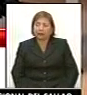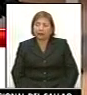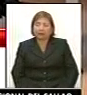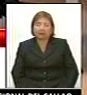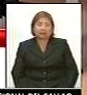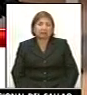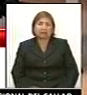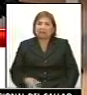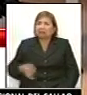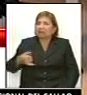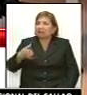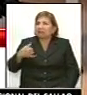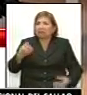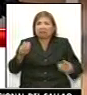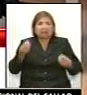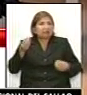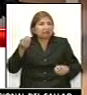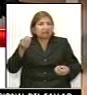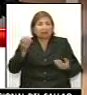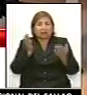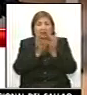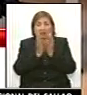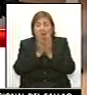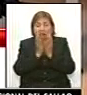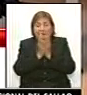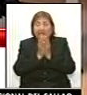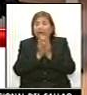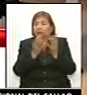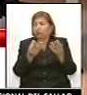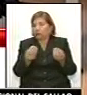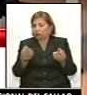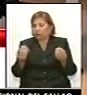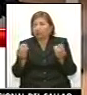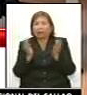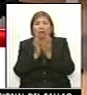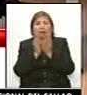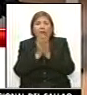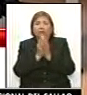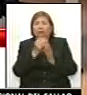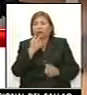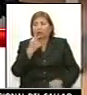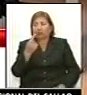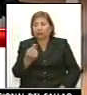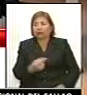Jóvenes de colegio, la mayoría. Muchos de ellos incluso terminaron siendo